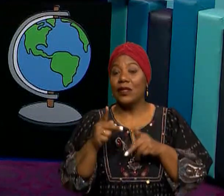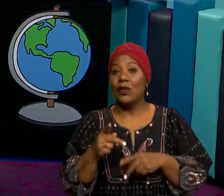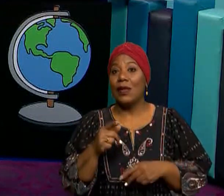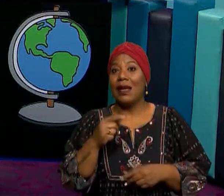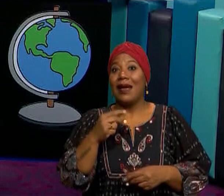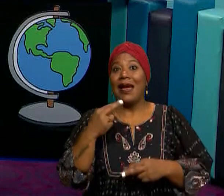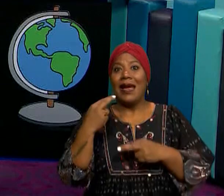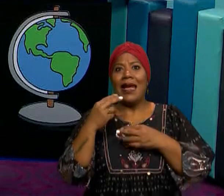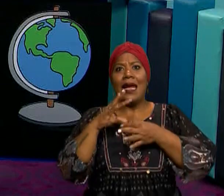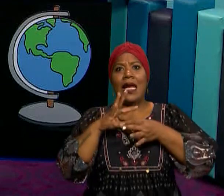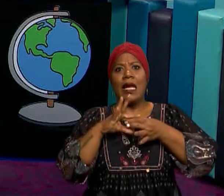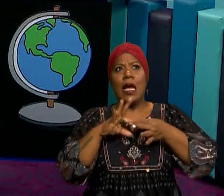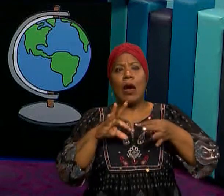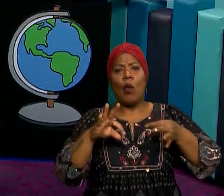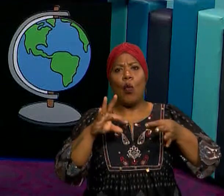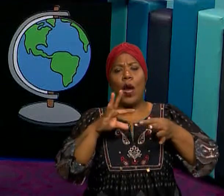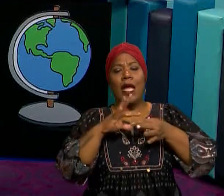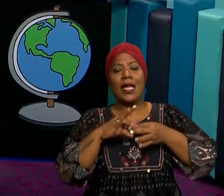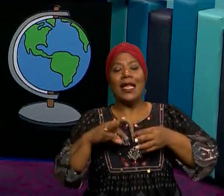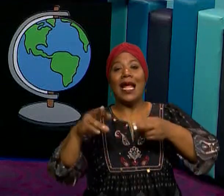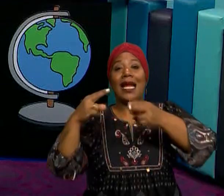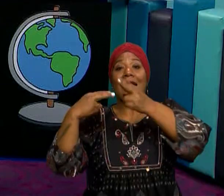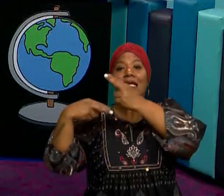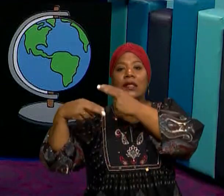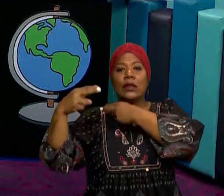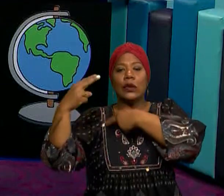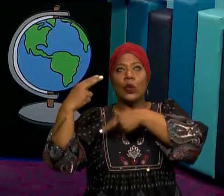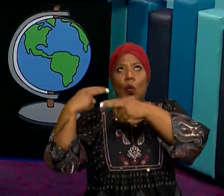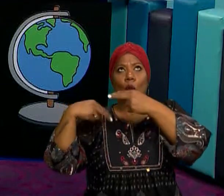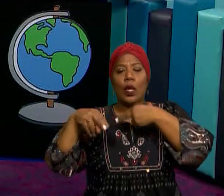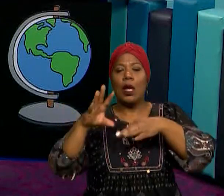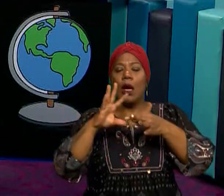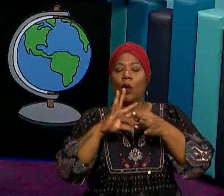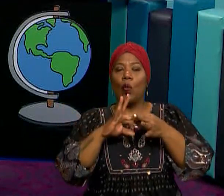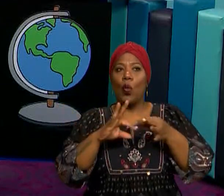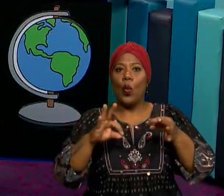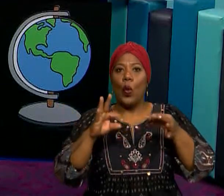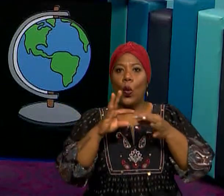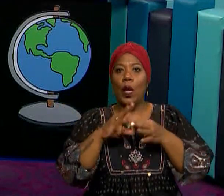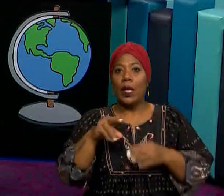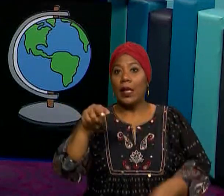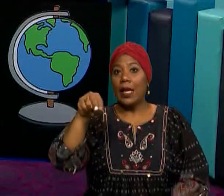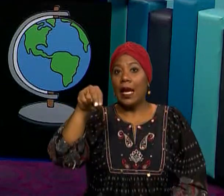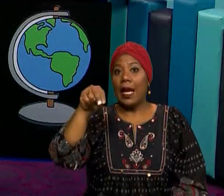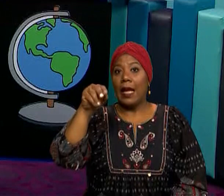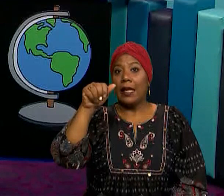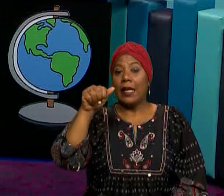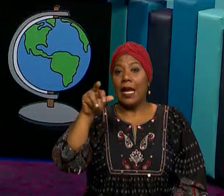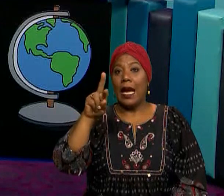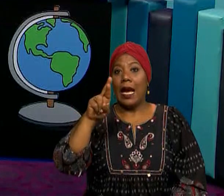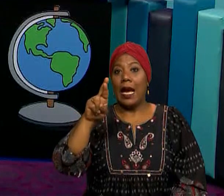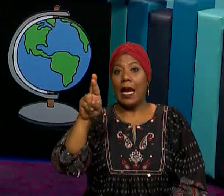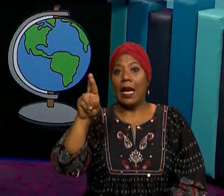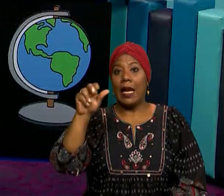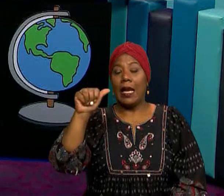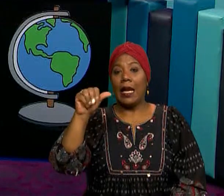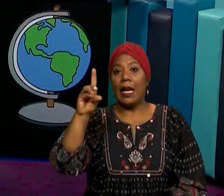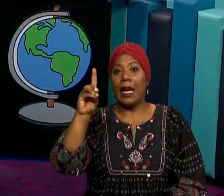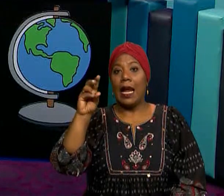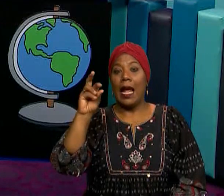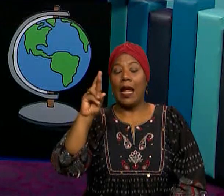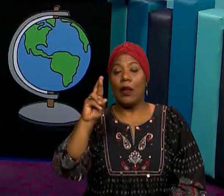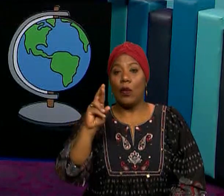niño puede relacionar y sacar lo que es el inicio, el desarrollo y el cierre del cuento mediante